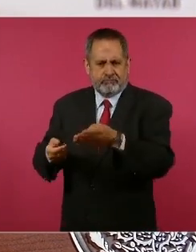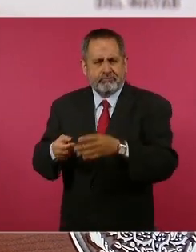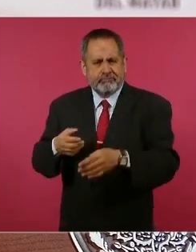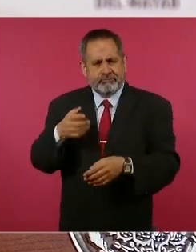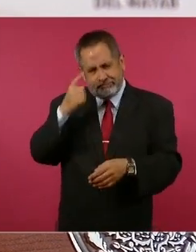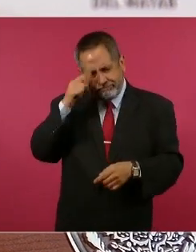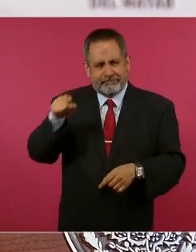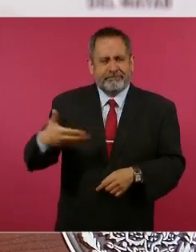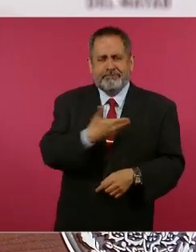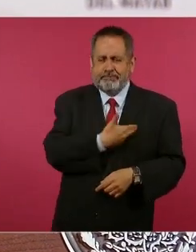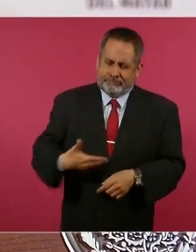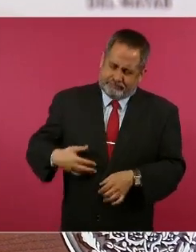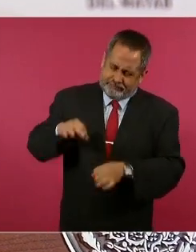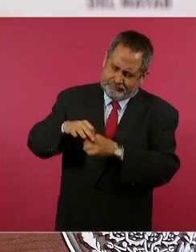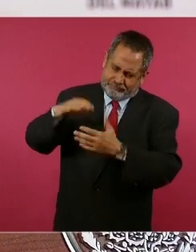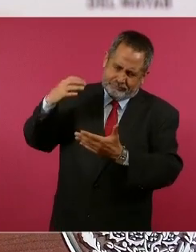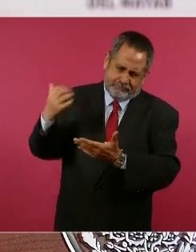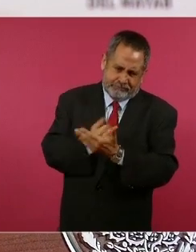de presidenta